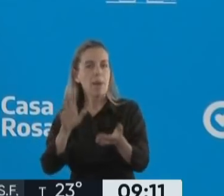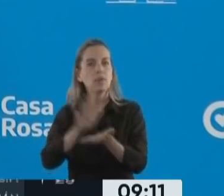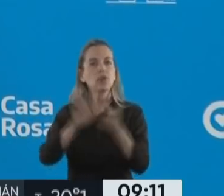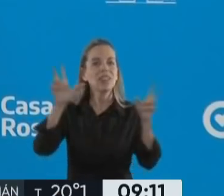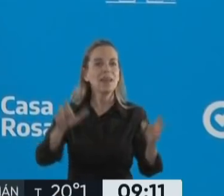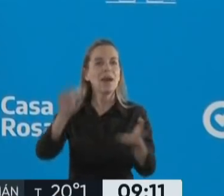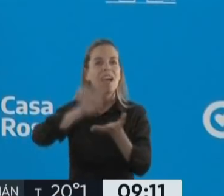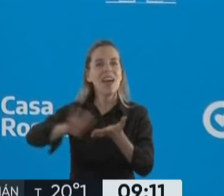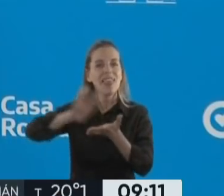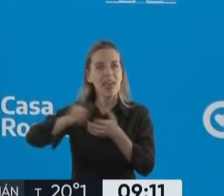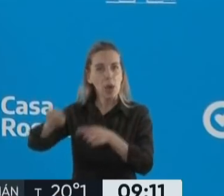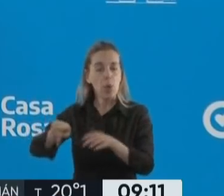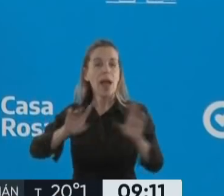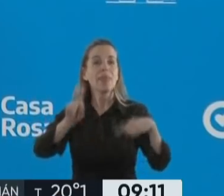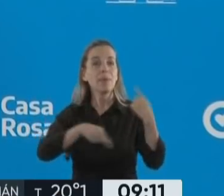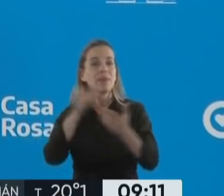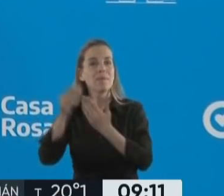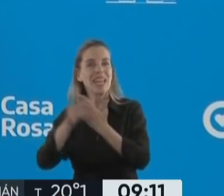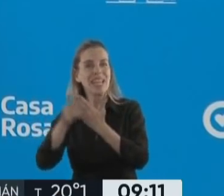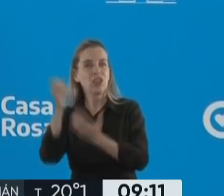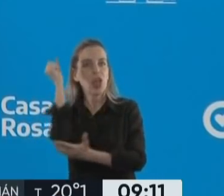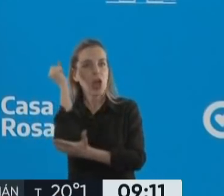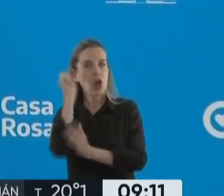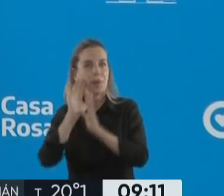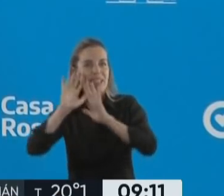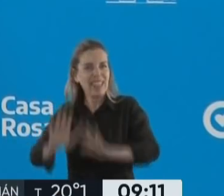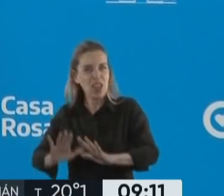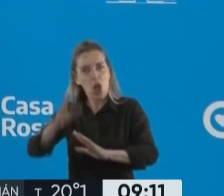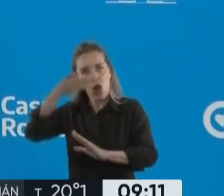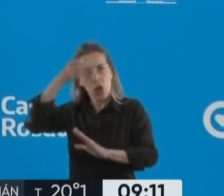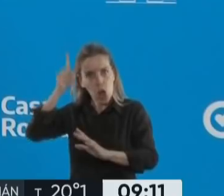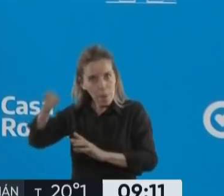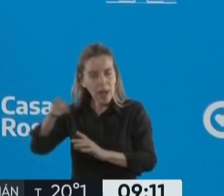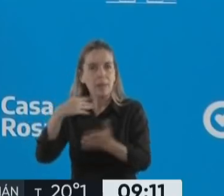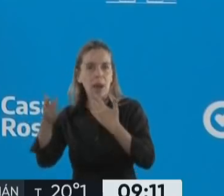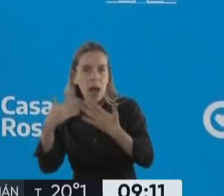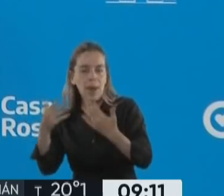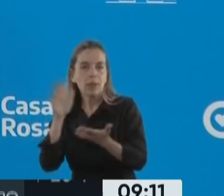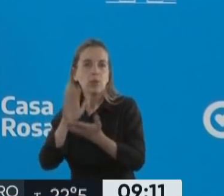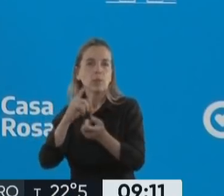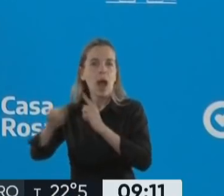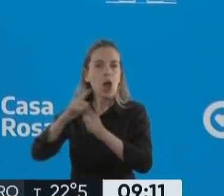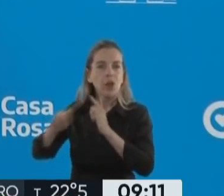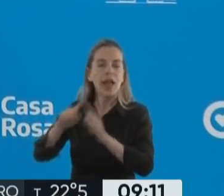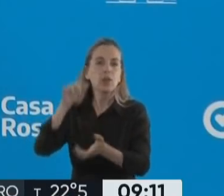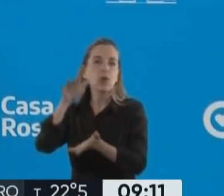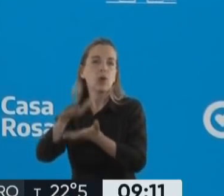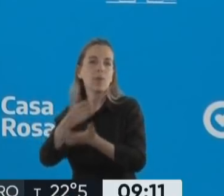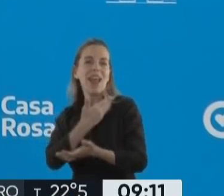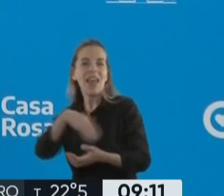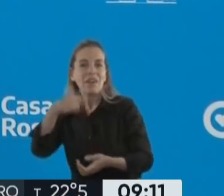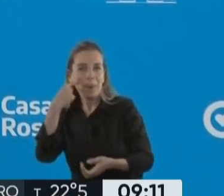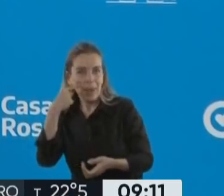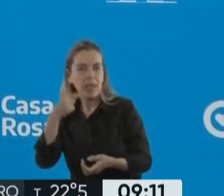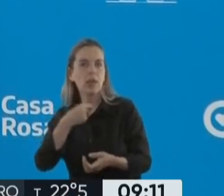Guzmán siguió luego en Roma llevando adelante las negociaciones que se están llevando adelante con el Fondo Monetario Internacional. Como ustedes saben,